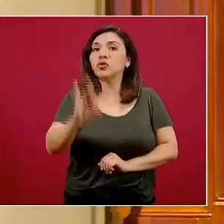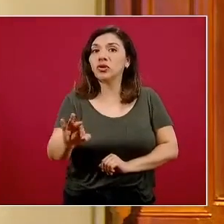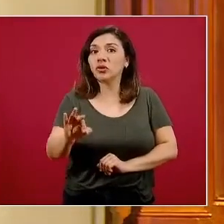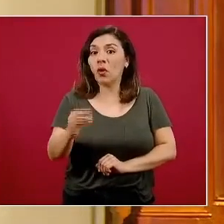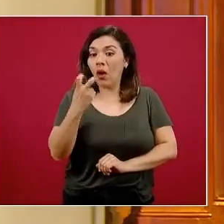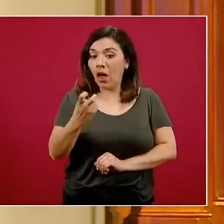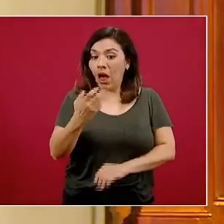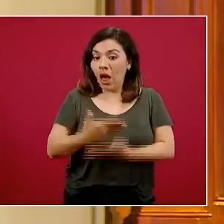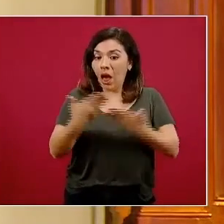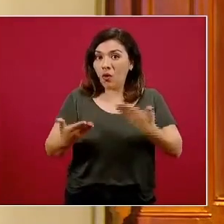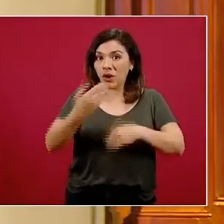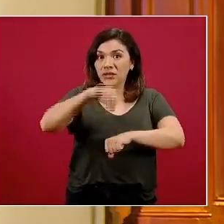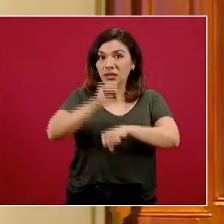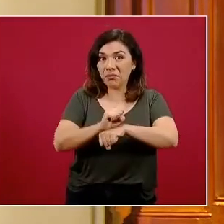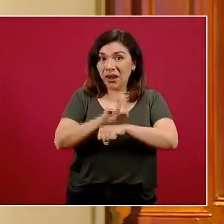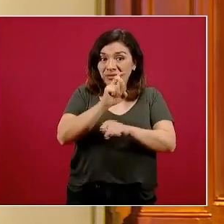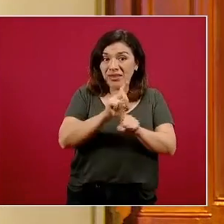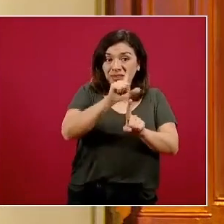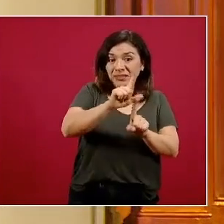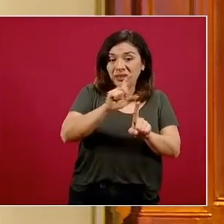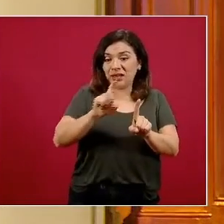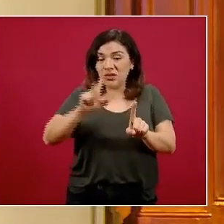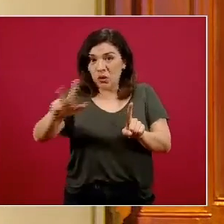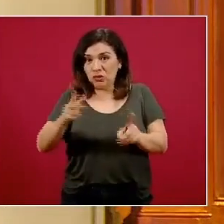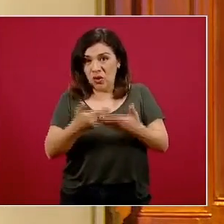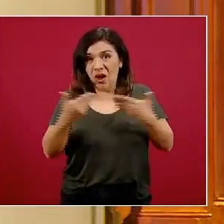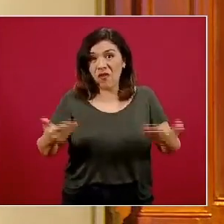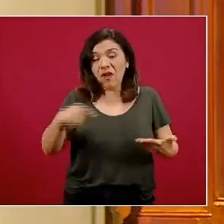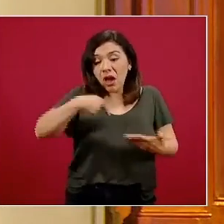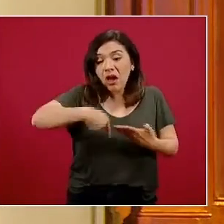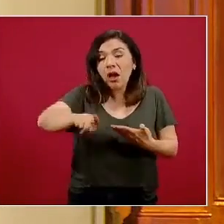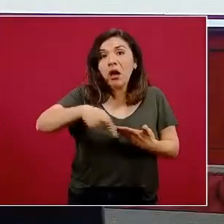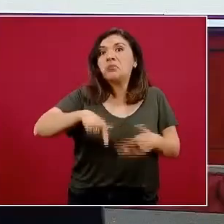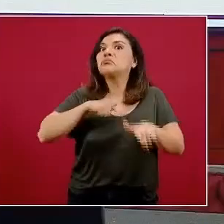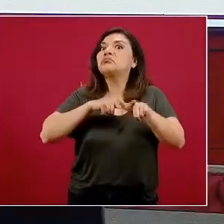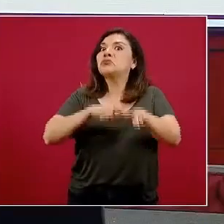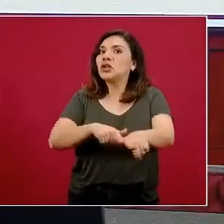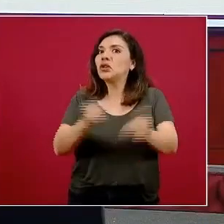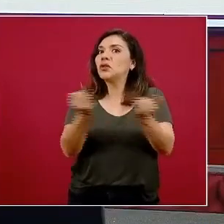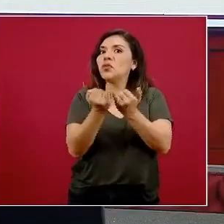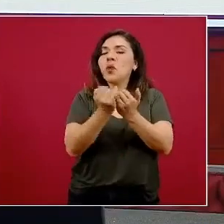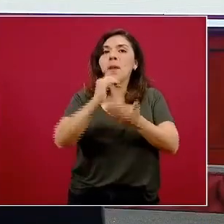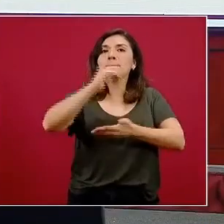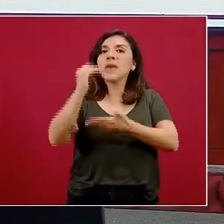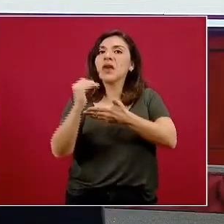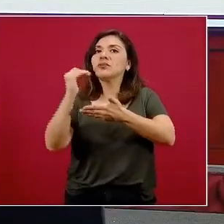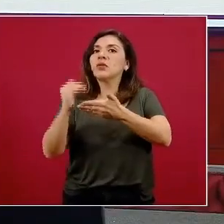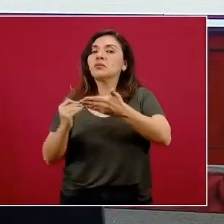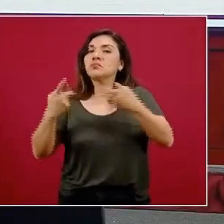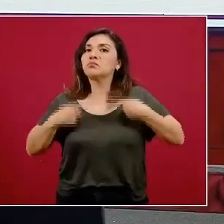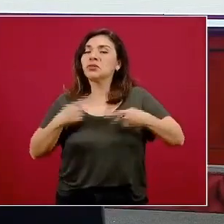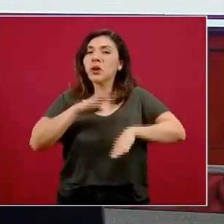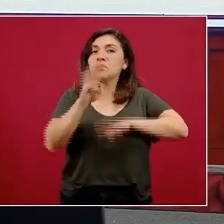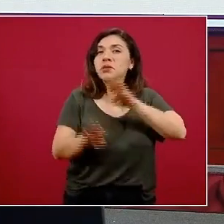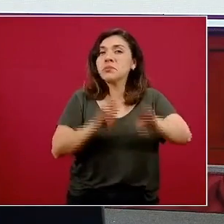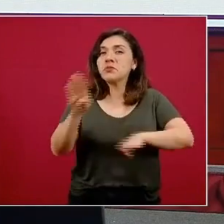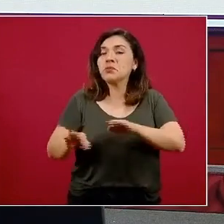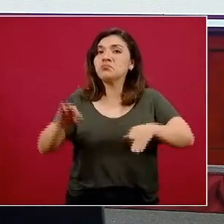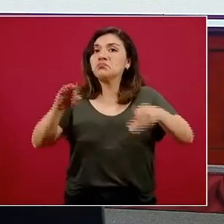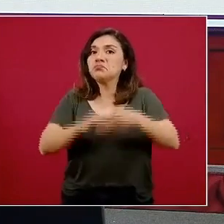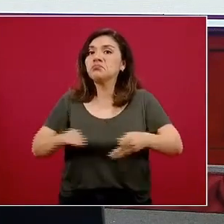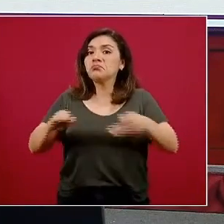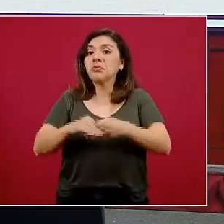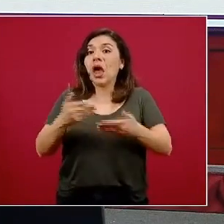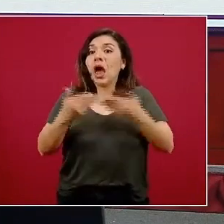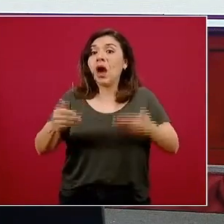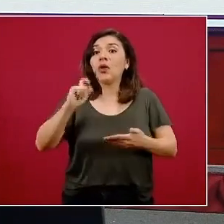nueva semana, o sea, abrimos de la 37 a la 38, continúa el descenso de la ocurrencia de las mismas, siendo de